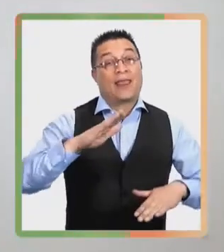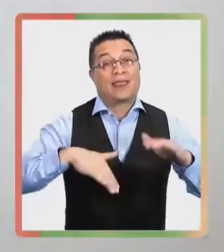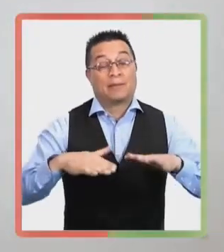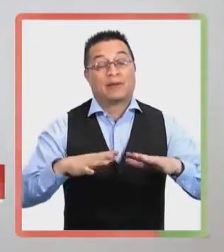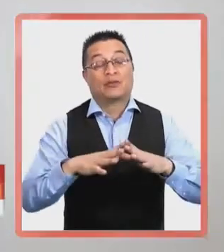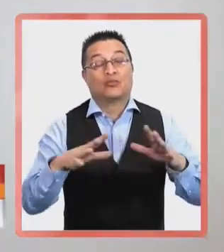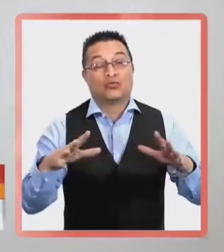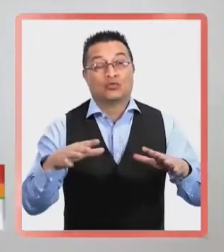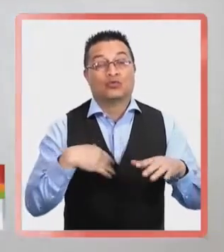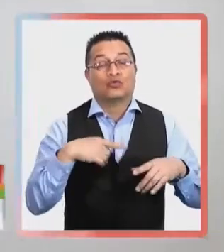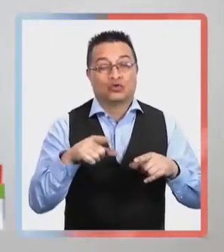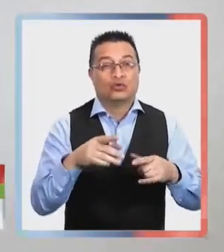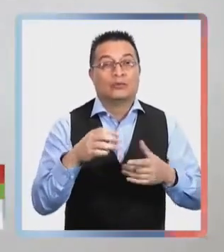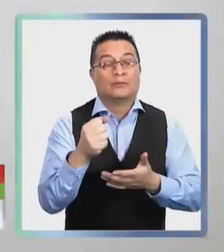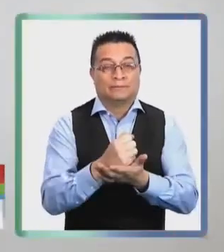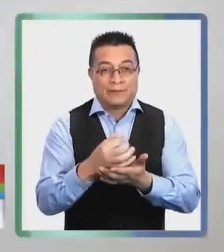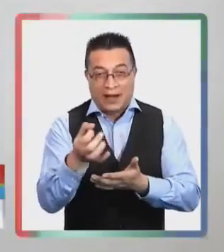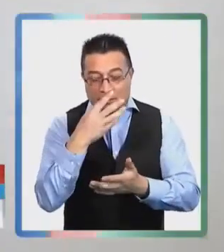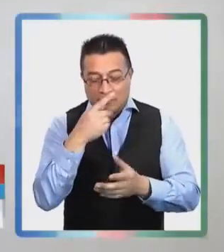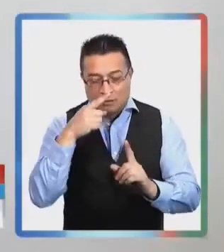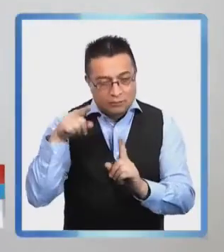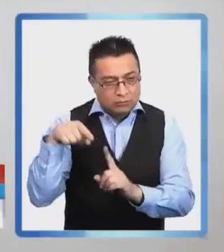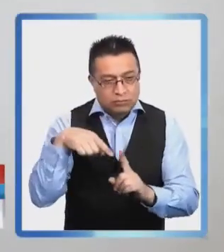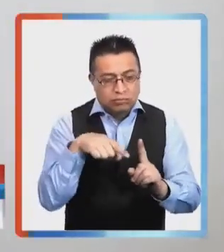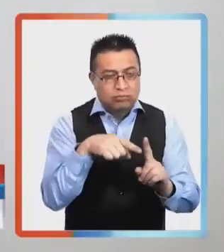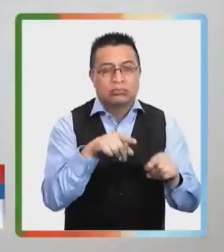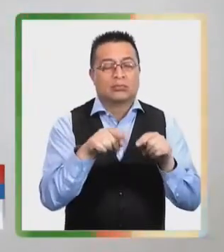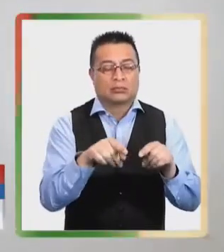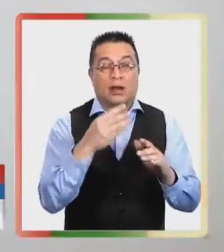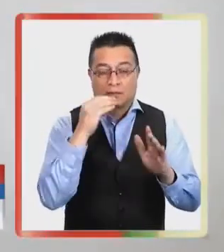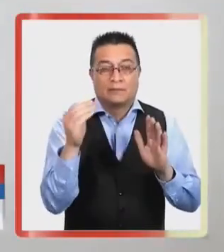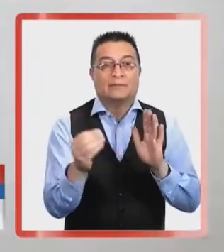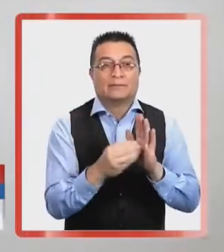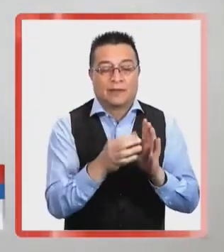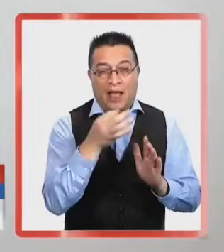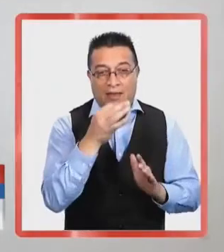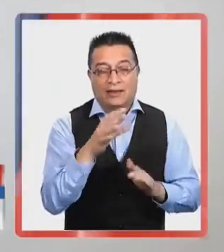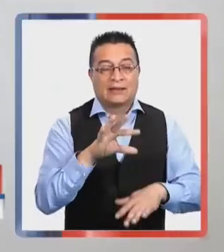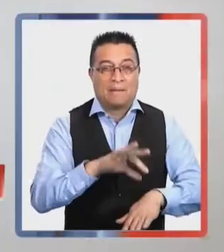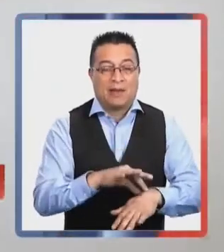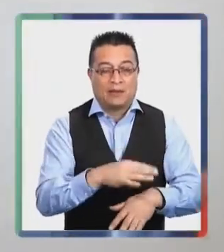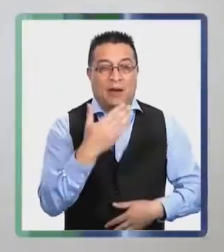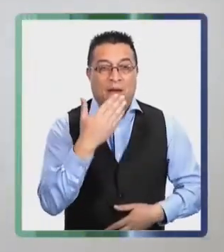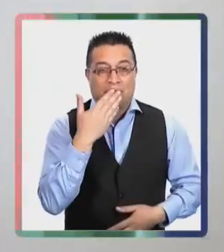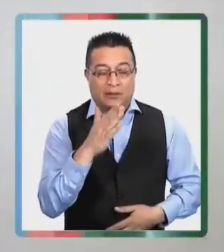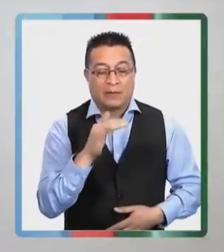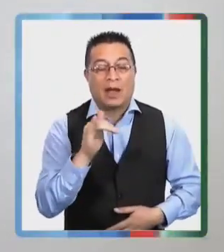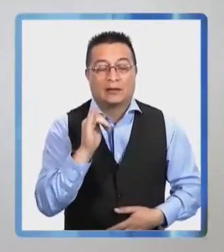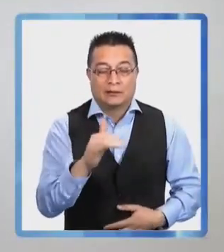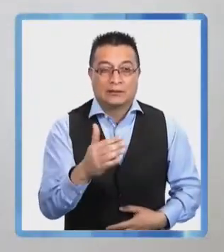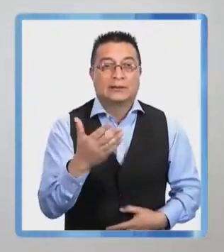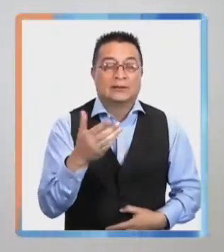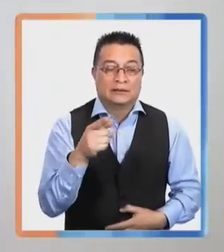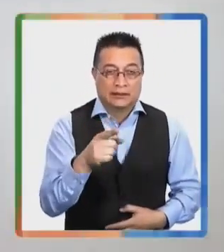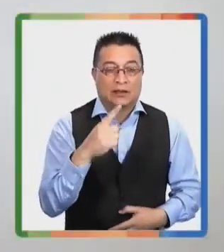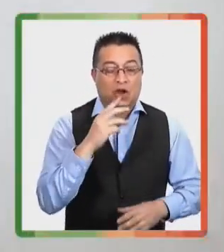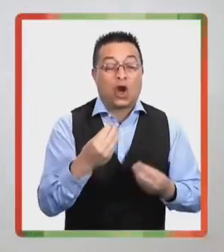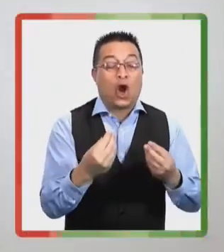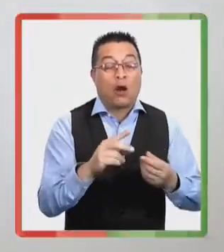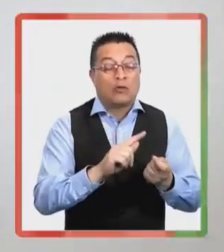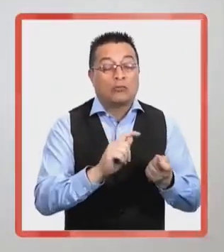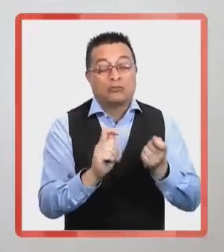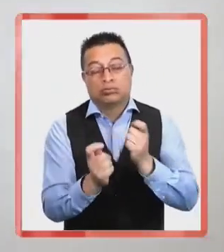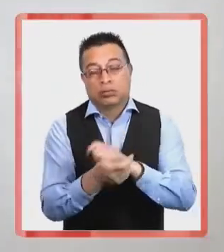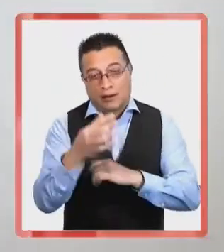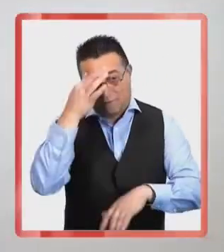Así es una enfermedad crónica y depende mucho del tratamiento, del seguimiento del tratamiento que indique el médico especialista,